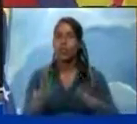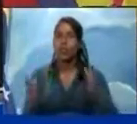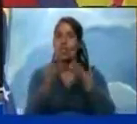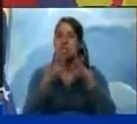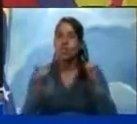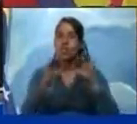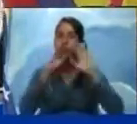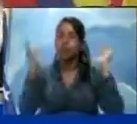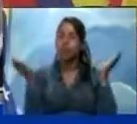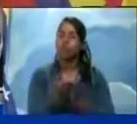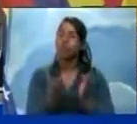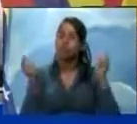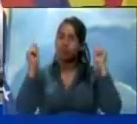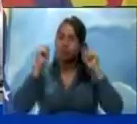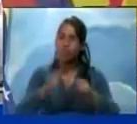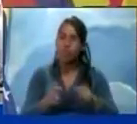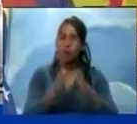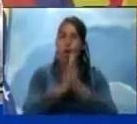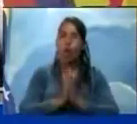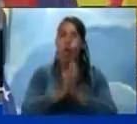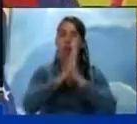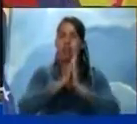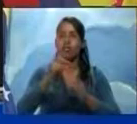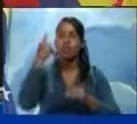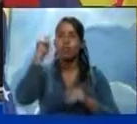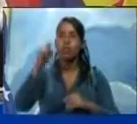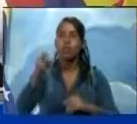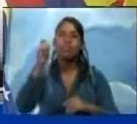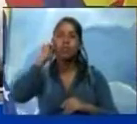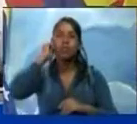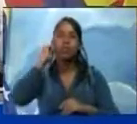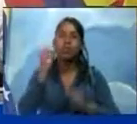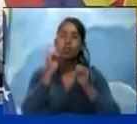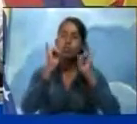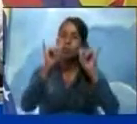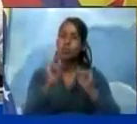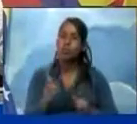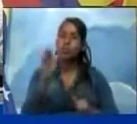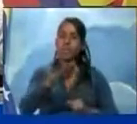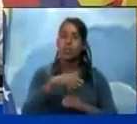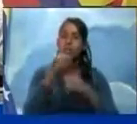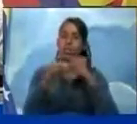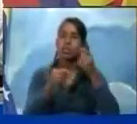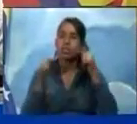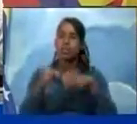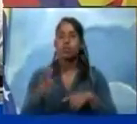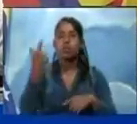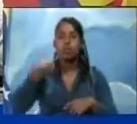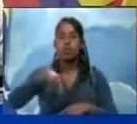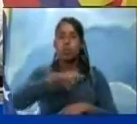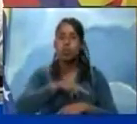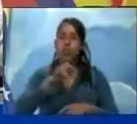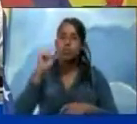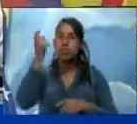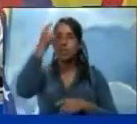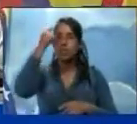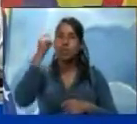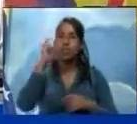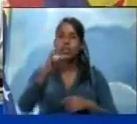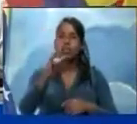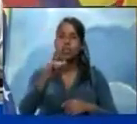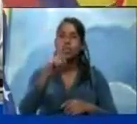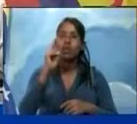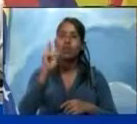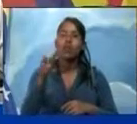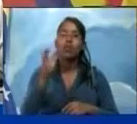el mundo decretamos oración por Cristina, lo mismo que estamos haciendo hoy en día por nuestro presidente